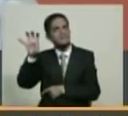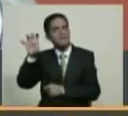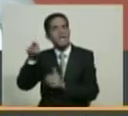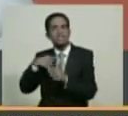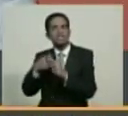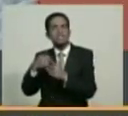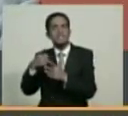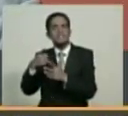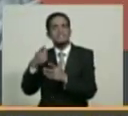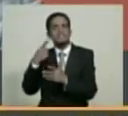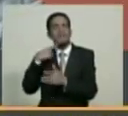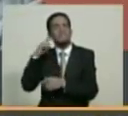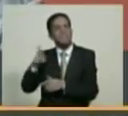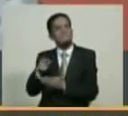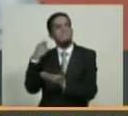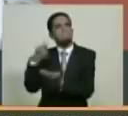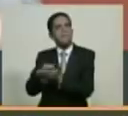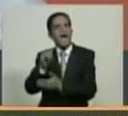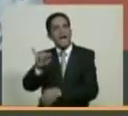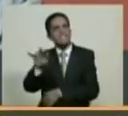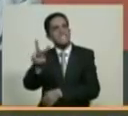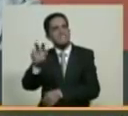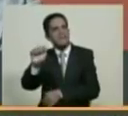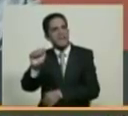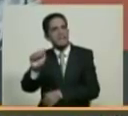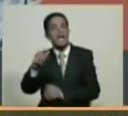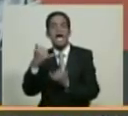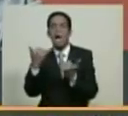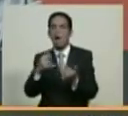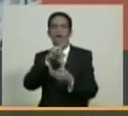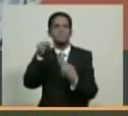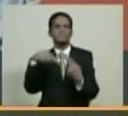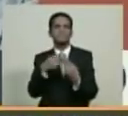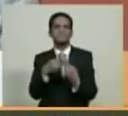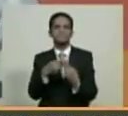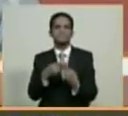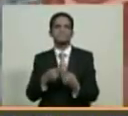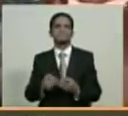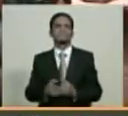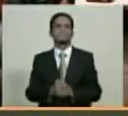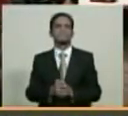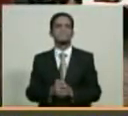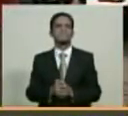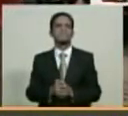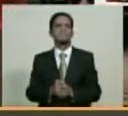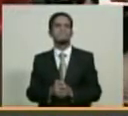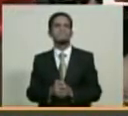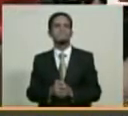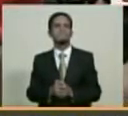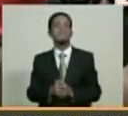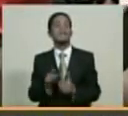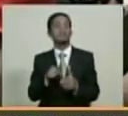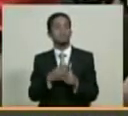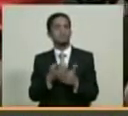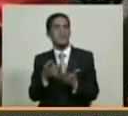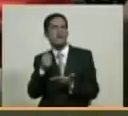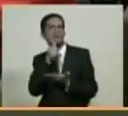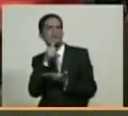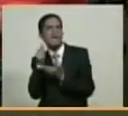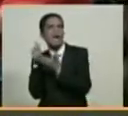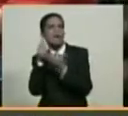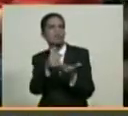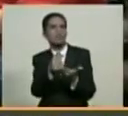un adendum al decreto donde se elimina el IVA importador. Es decir, que no hay excusa. ¿A quiénes favorece esto? Bueno,